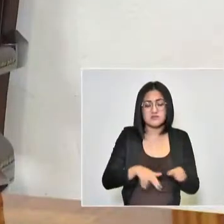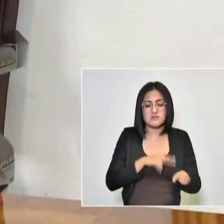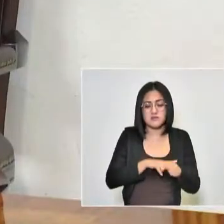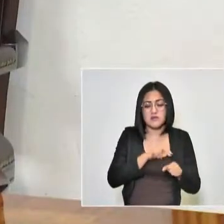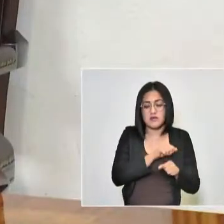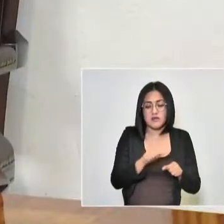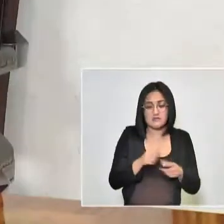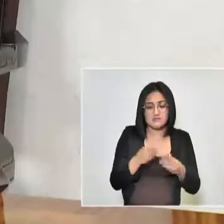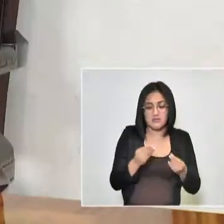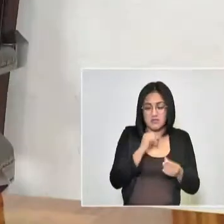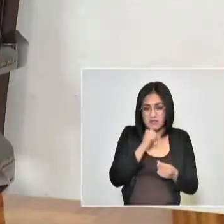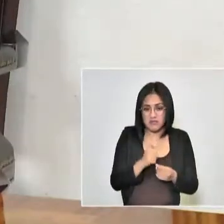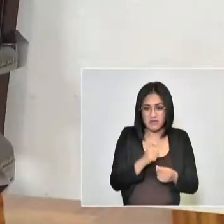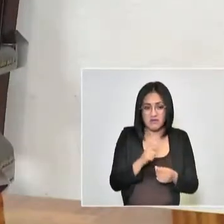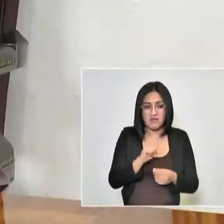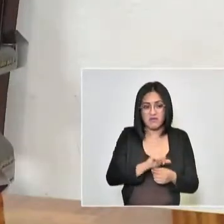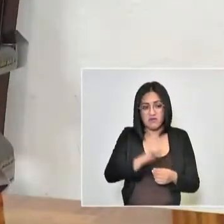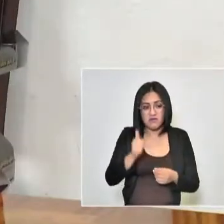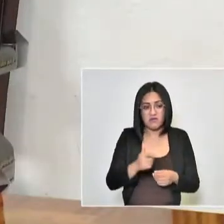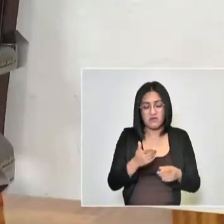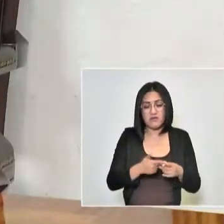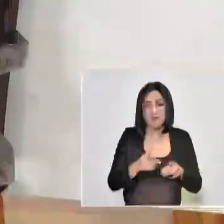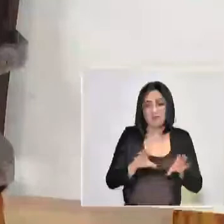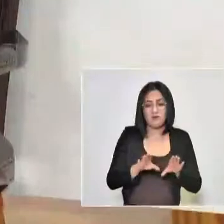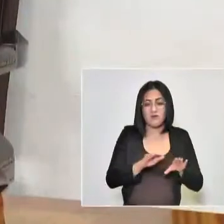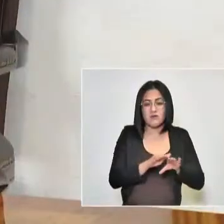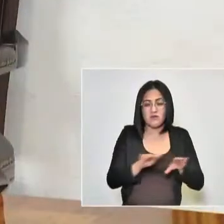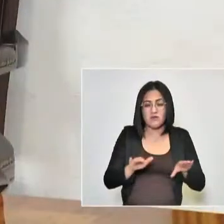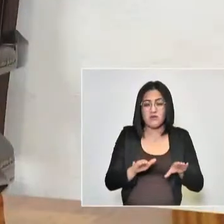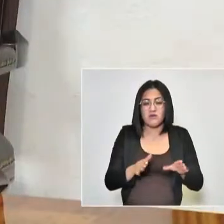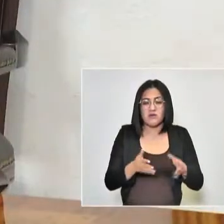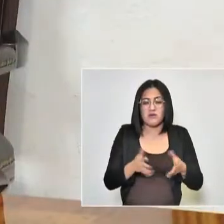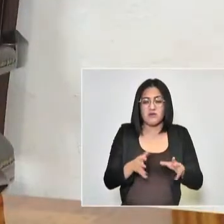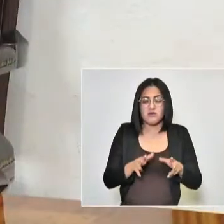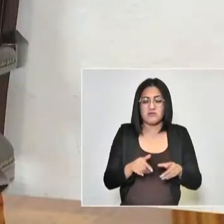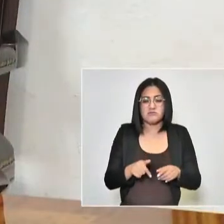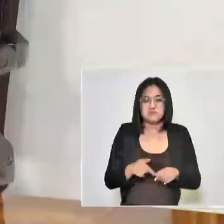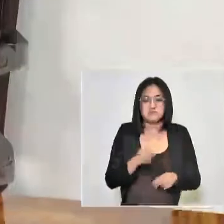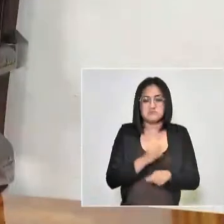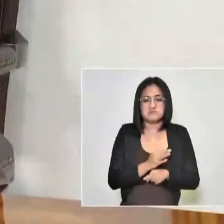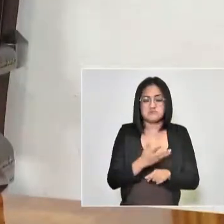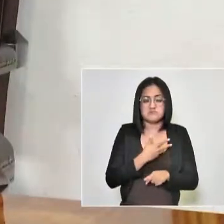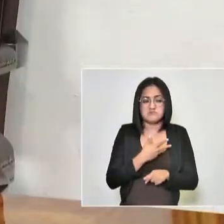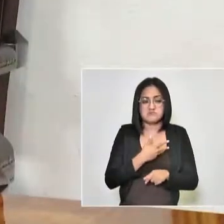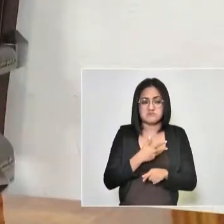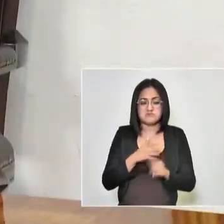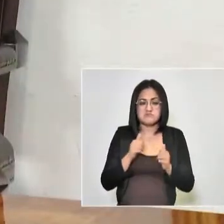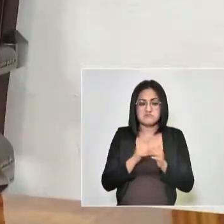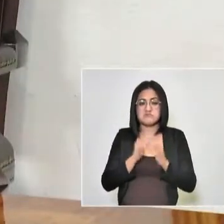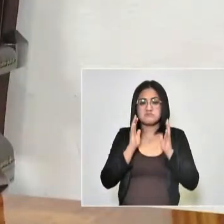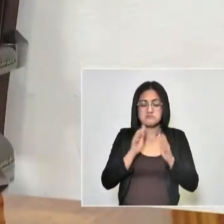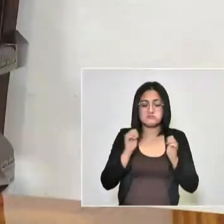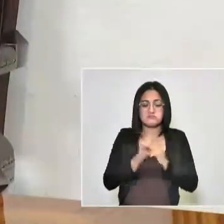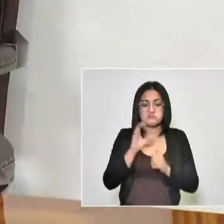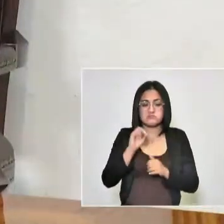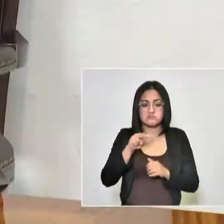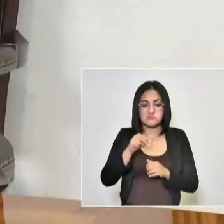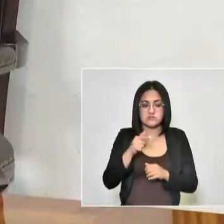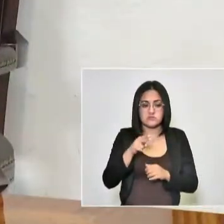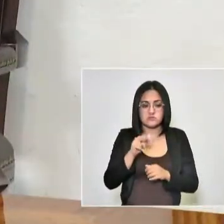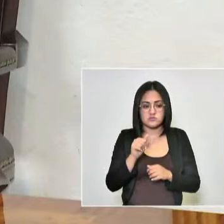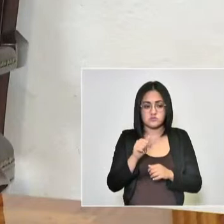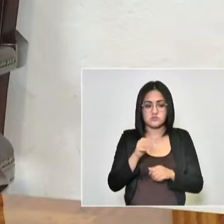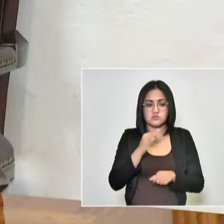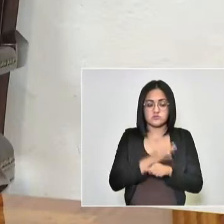seco y tienen sequías moderadas. Estos datos también están corroborados ya con la Conagua. Y